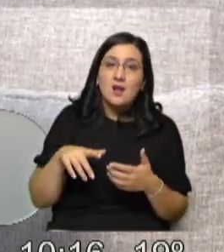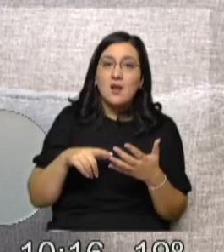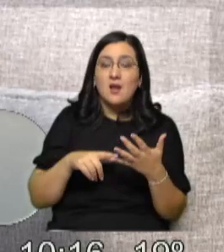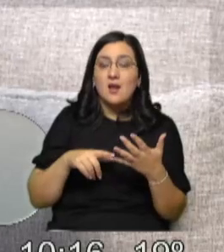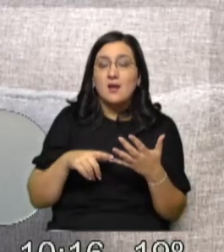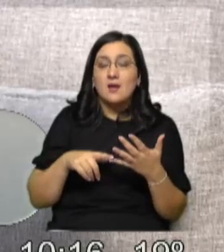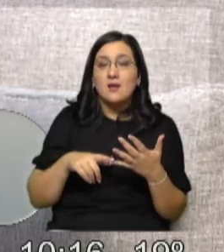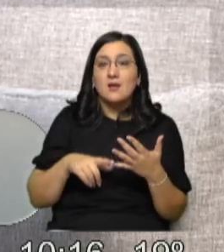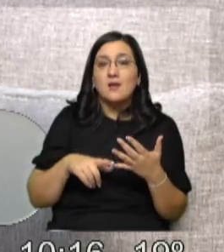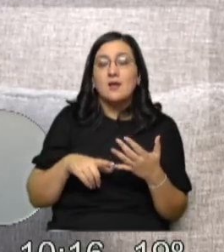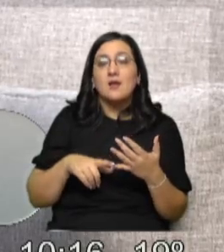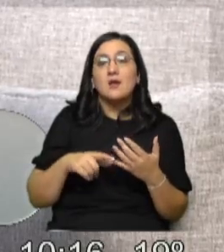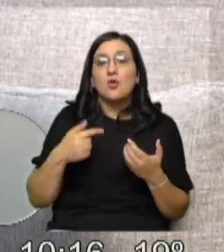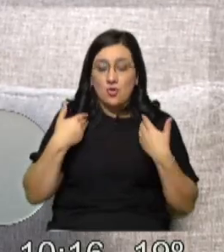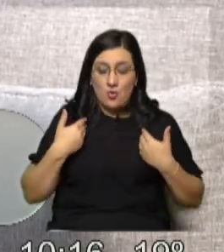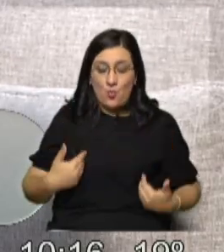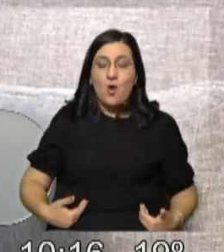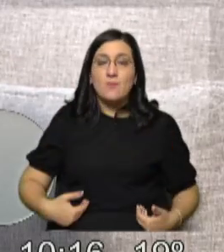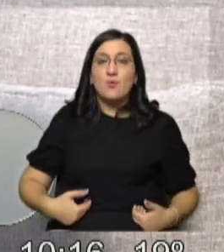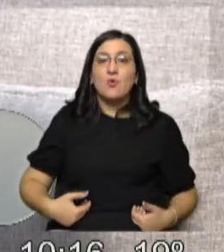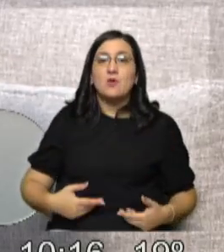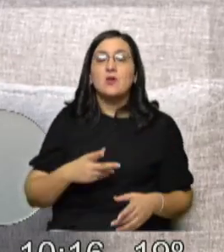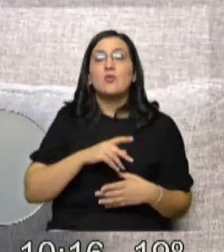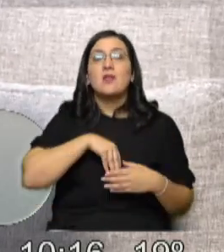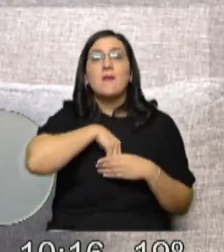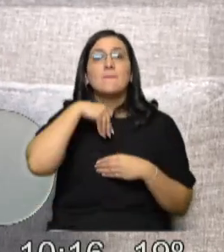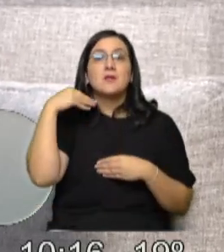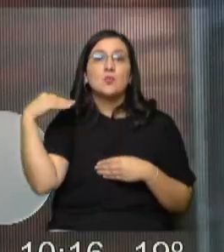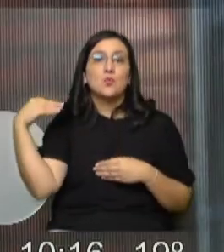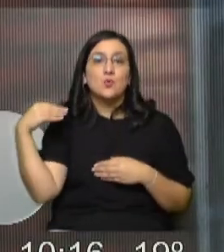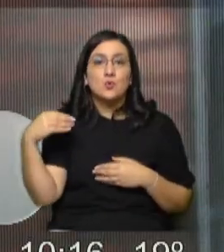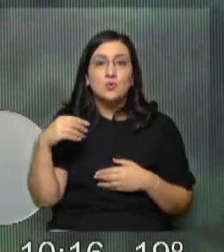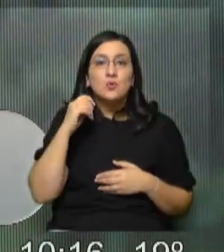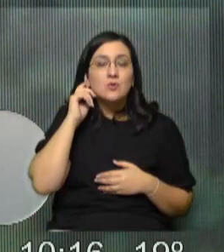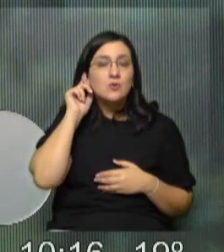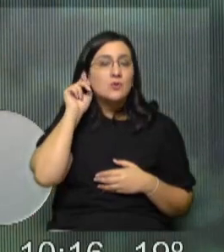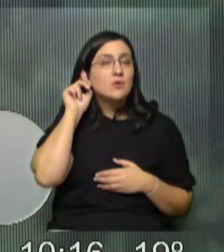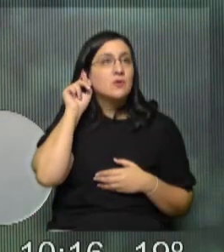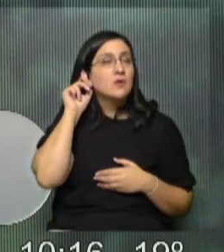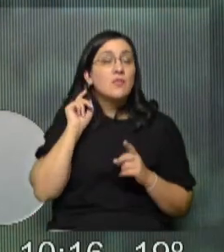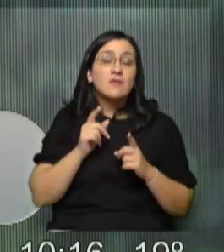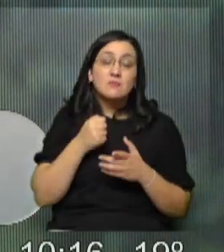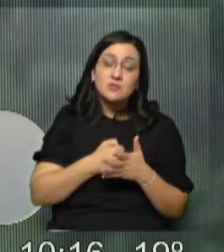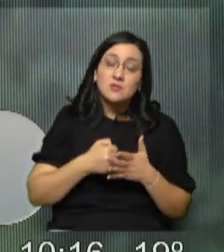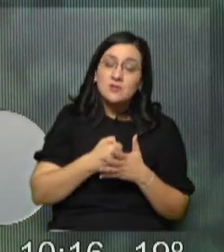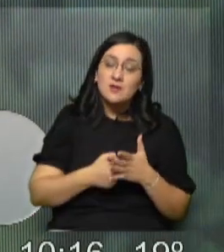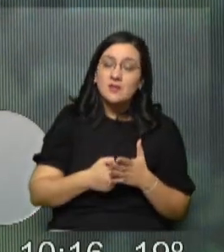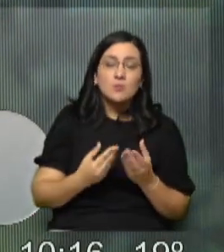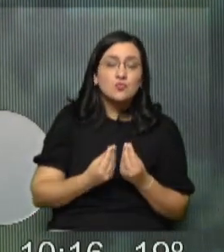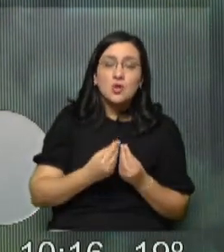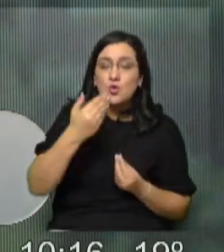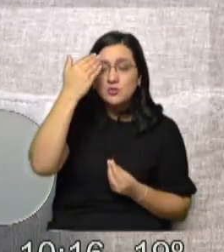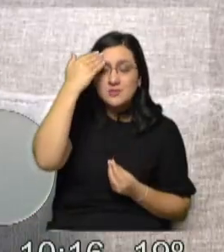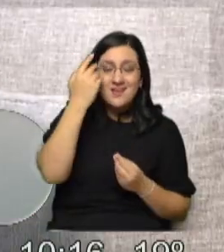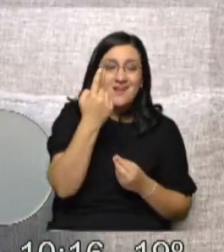menor, la dimensión del cuerpo y la dimensión espiritual. Entonces, tenemos que tratar de generar mucha conciencia en cada